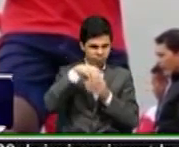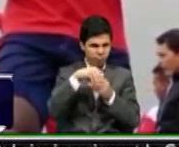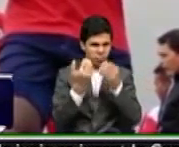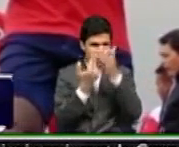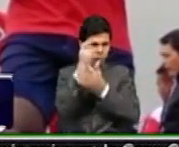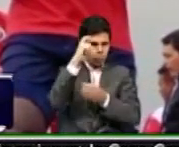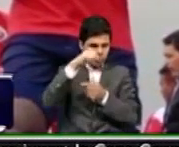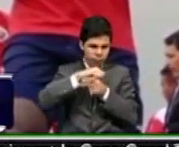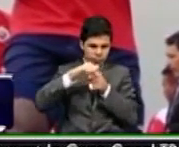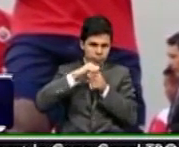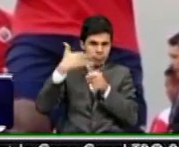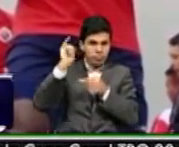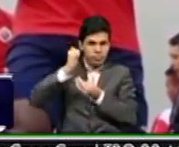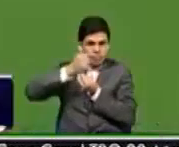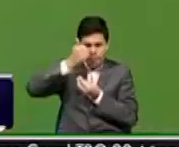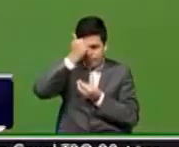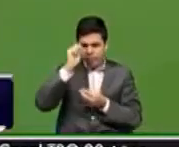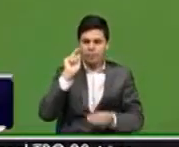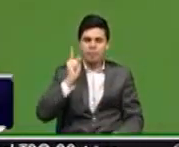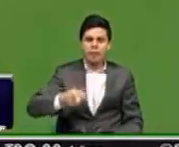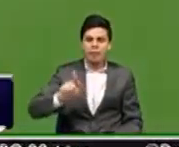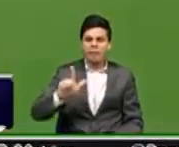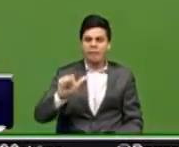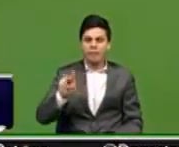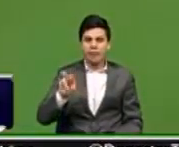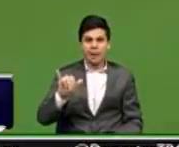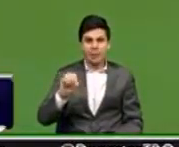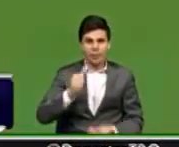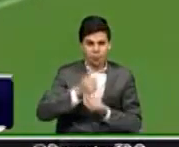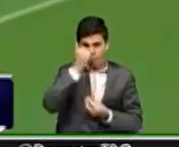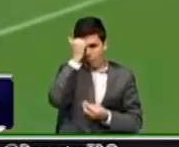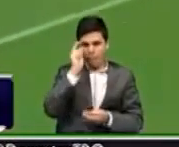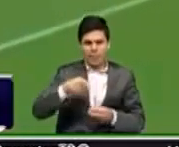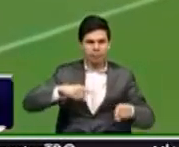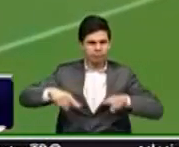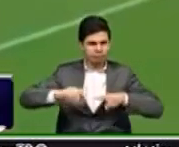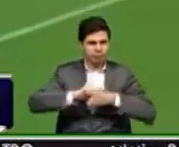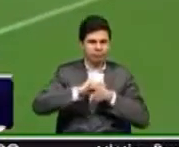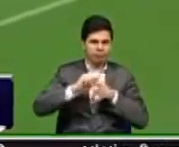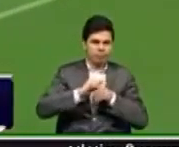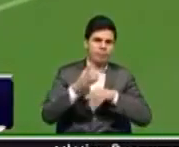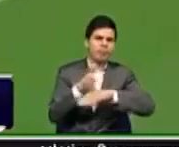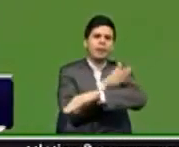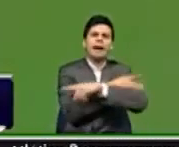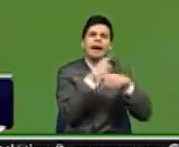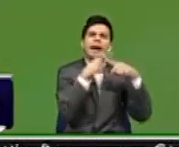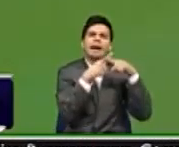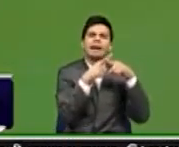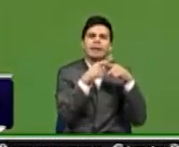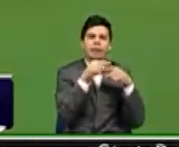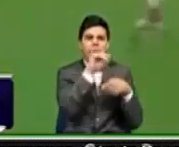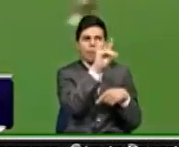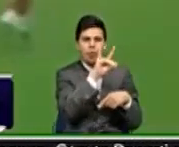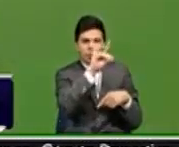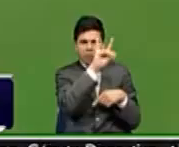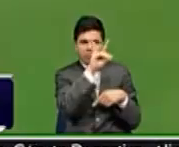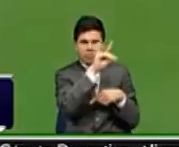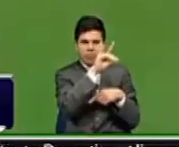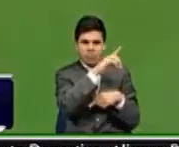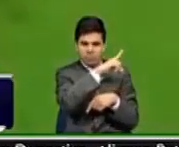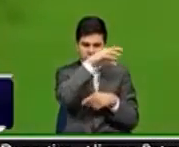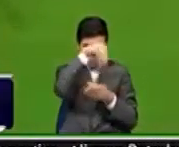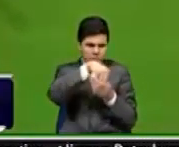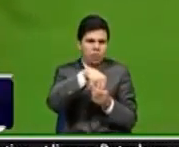futbolista ya trabaja bajo las órdenes de Flavio Torres en la capital del país. Centurión venía de jugar en el Balompié Boliviano y en